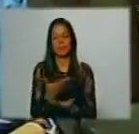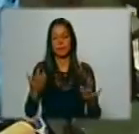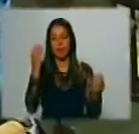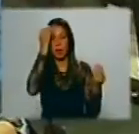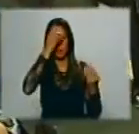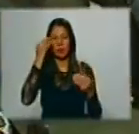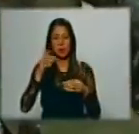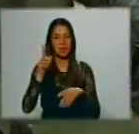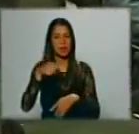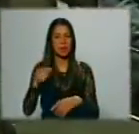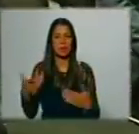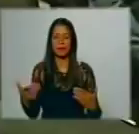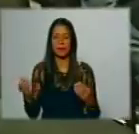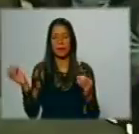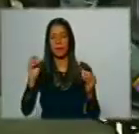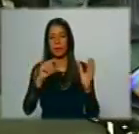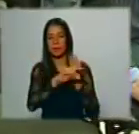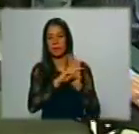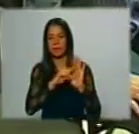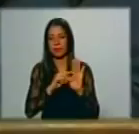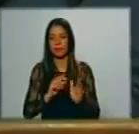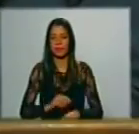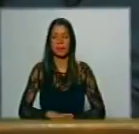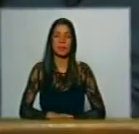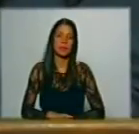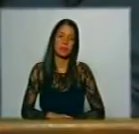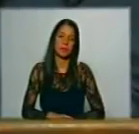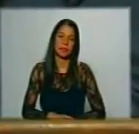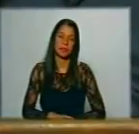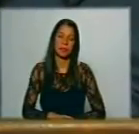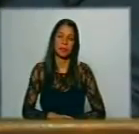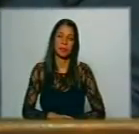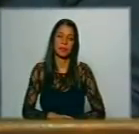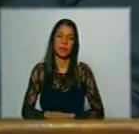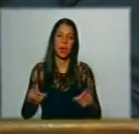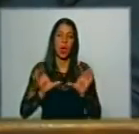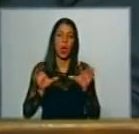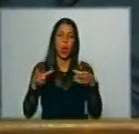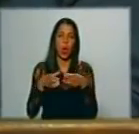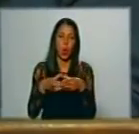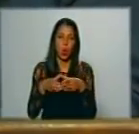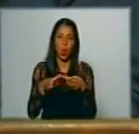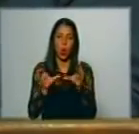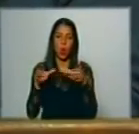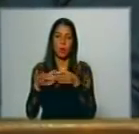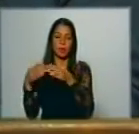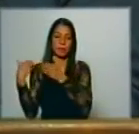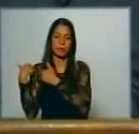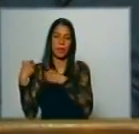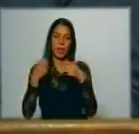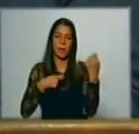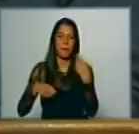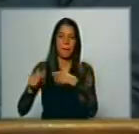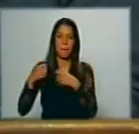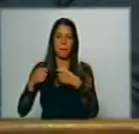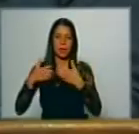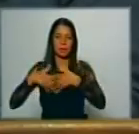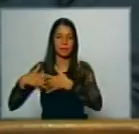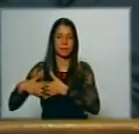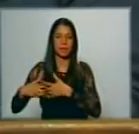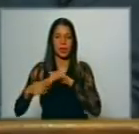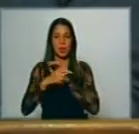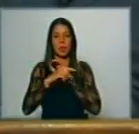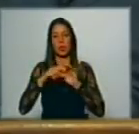aprobado. Siguiente artículo. Comités locales de abastecimiento y producción. Artículo